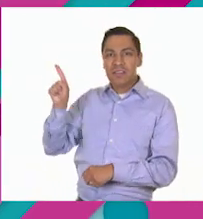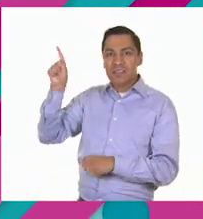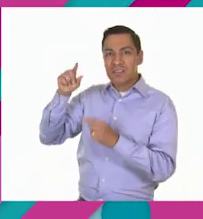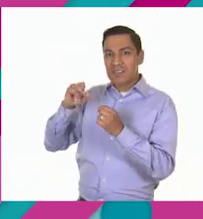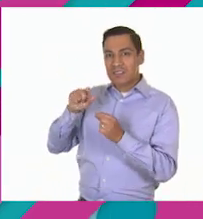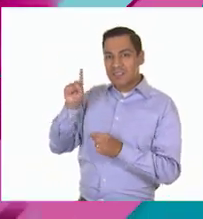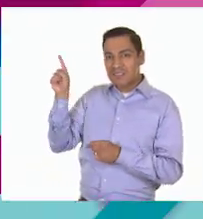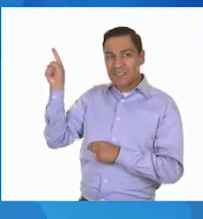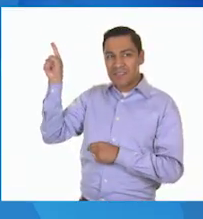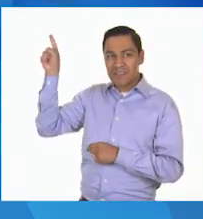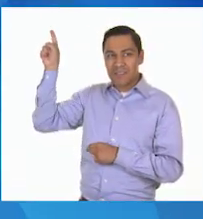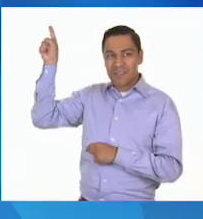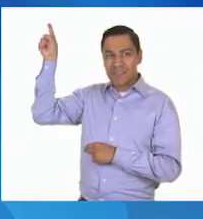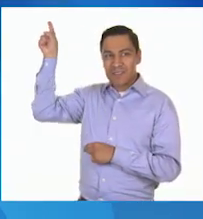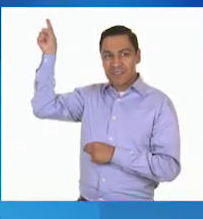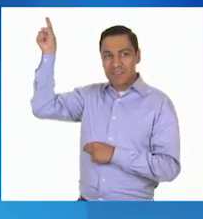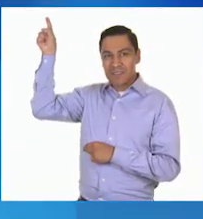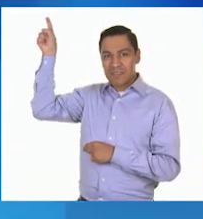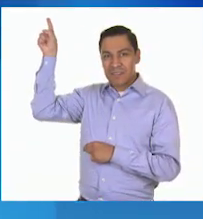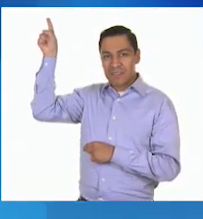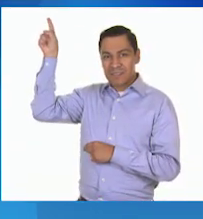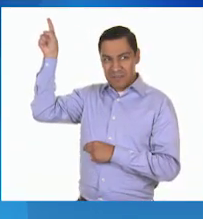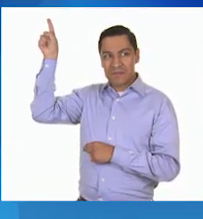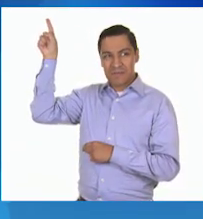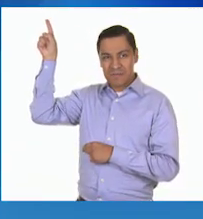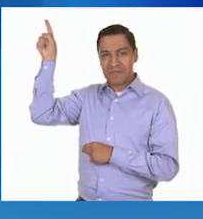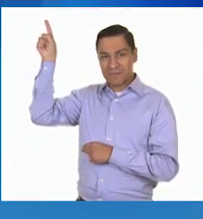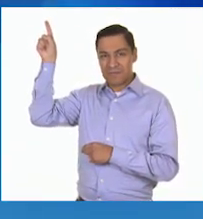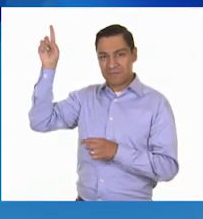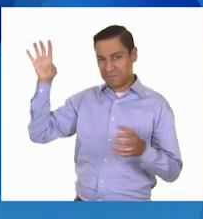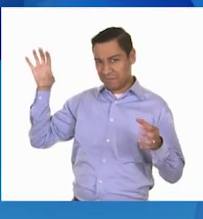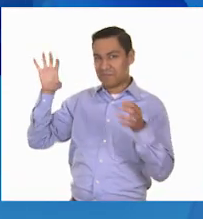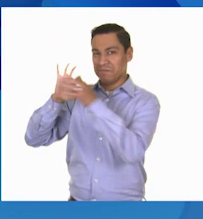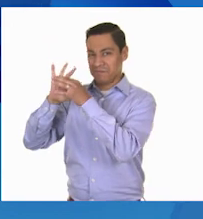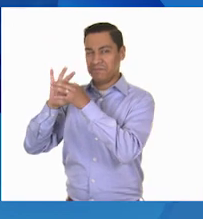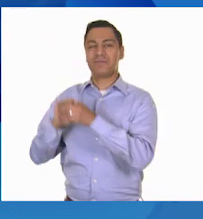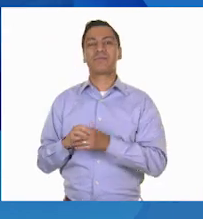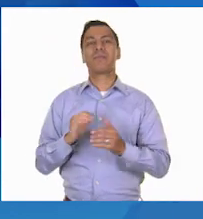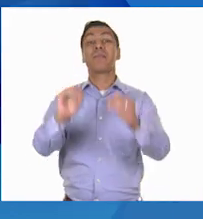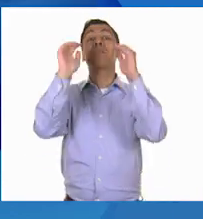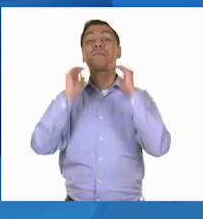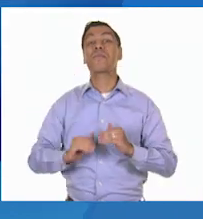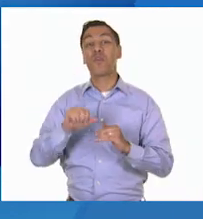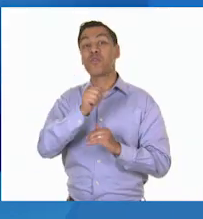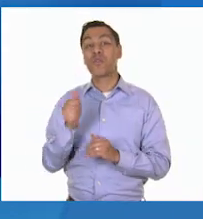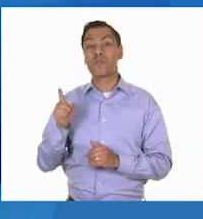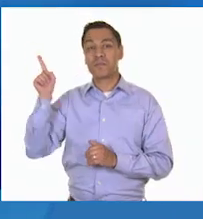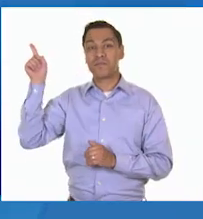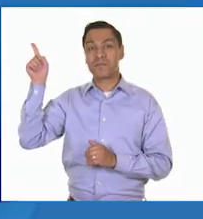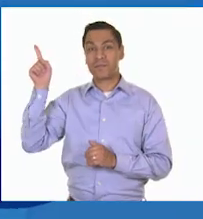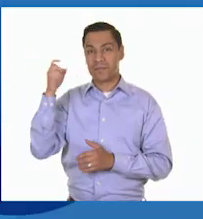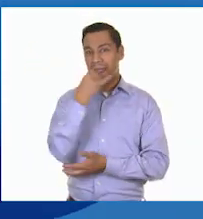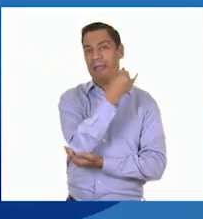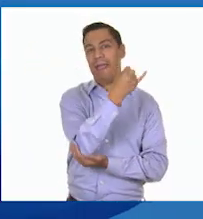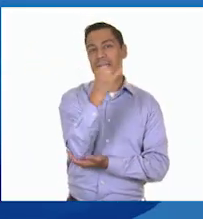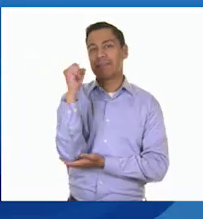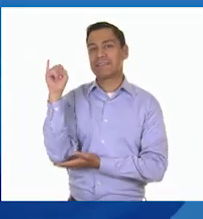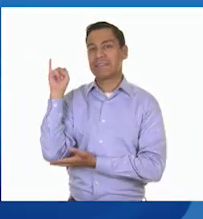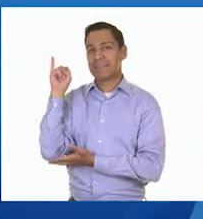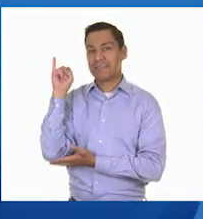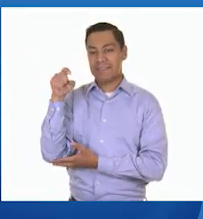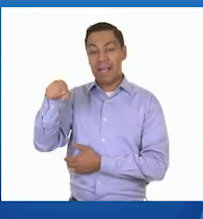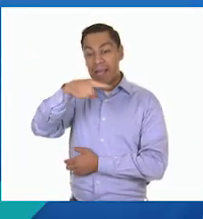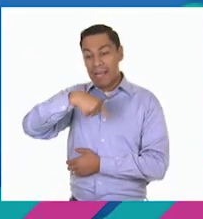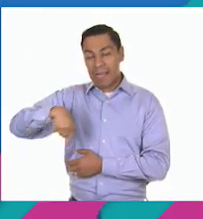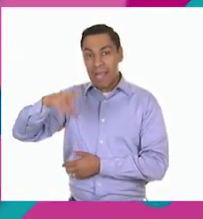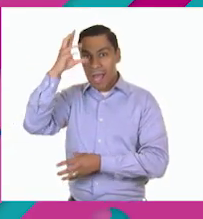Hey, ahí está. Bien. ¿Me ayudas con el siguiente, por favor? Claro que sí. Dice, En este jardín, los niños aprenden